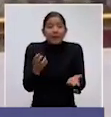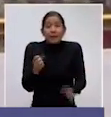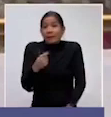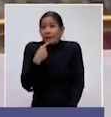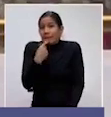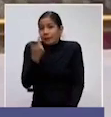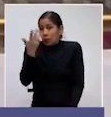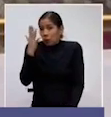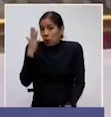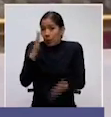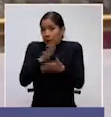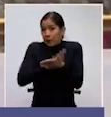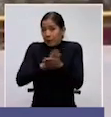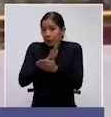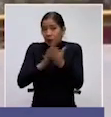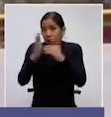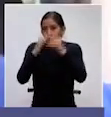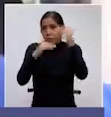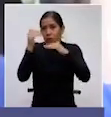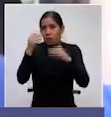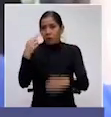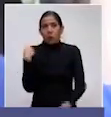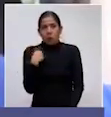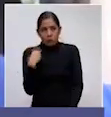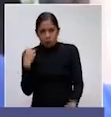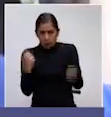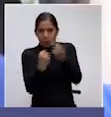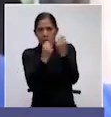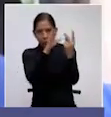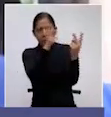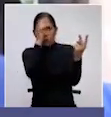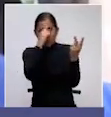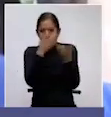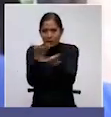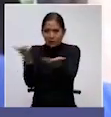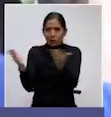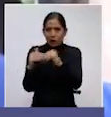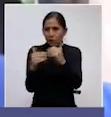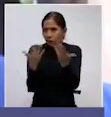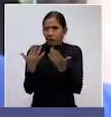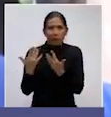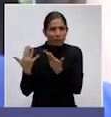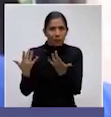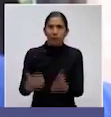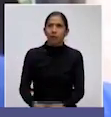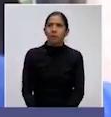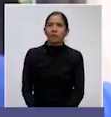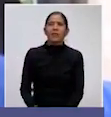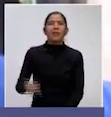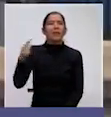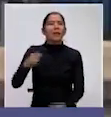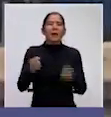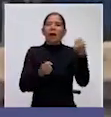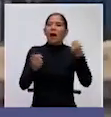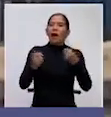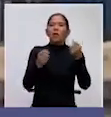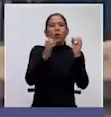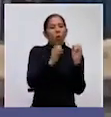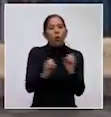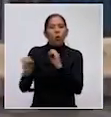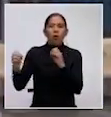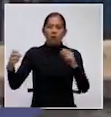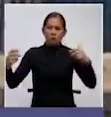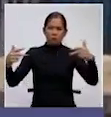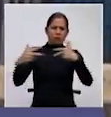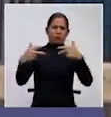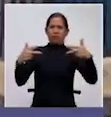esperando obras que haya, para eso vamos a apoyar. Realmente debería en sí acomodar bien los carriles, cómo están el reordenamiento. Por